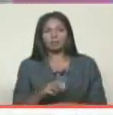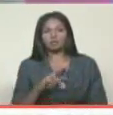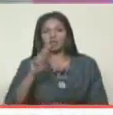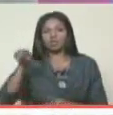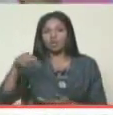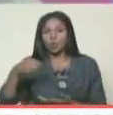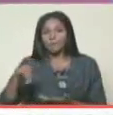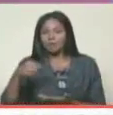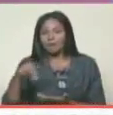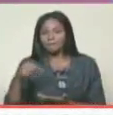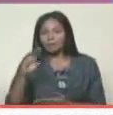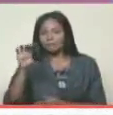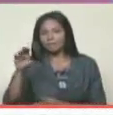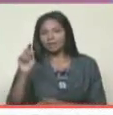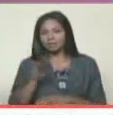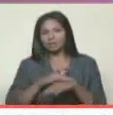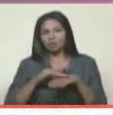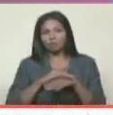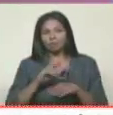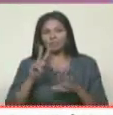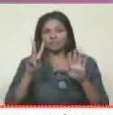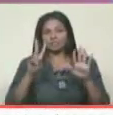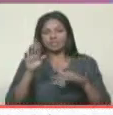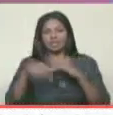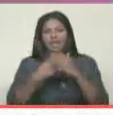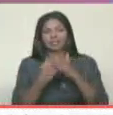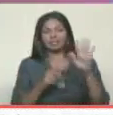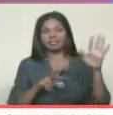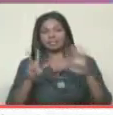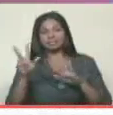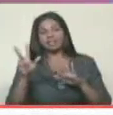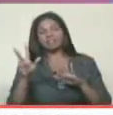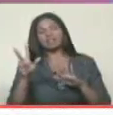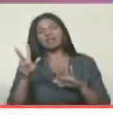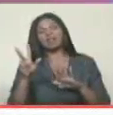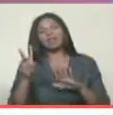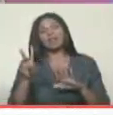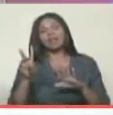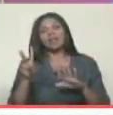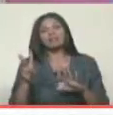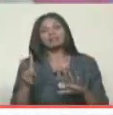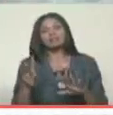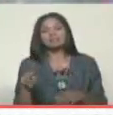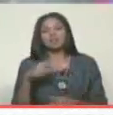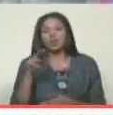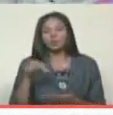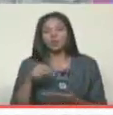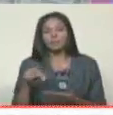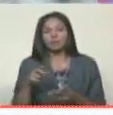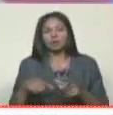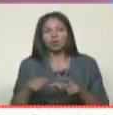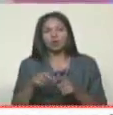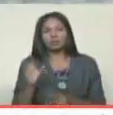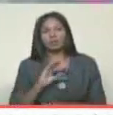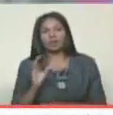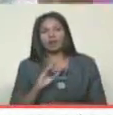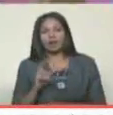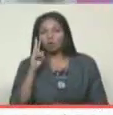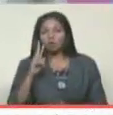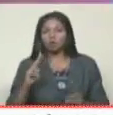de noviembre, del 7 al 17 de noviembre, en el casco histórico de Caracas. Allí nos veremos,